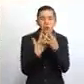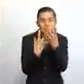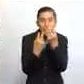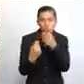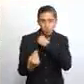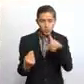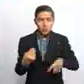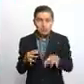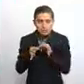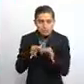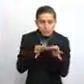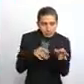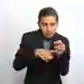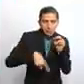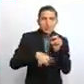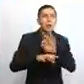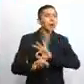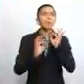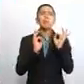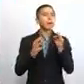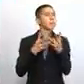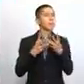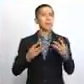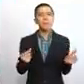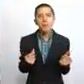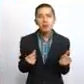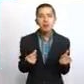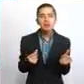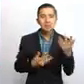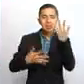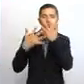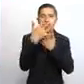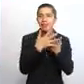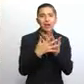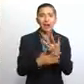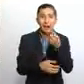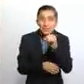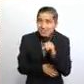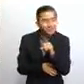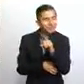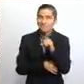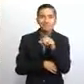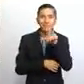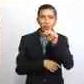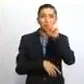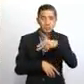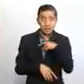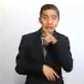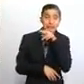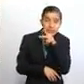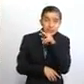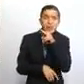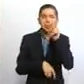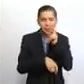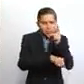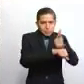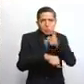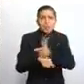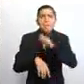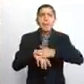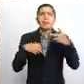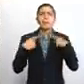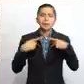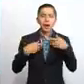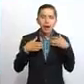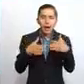varios municipios relajan las medidas. Esto no puede ser así. De manera preocupante, vemos más personas